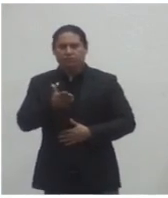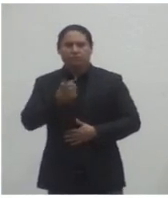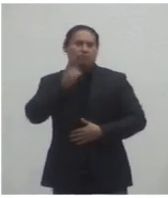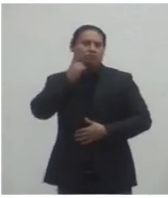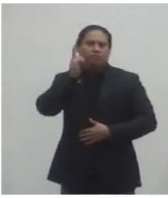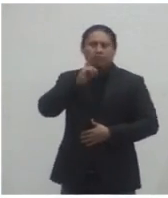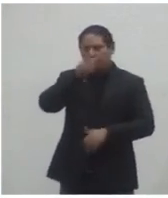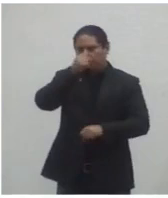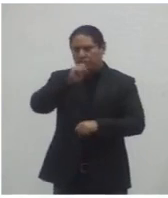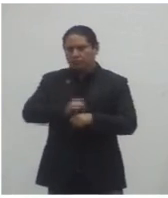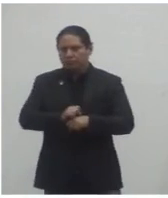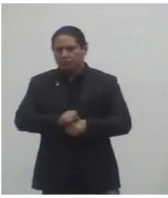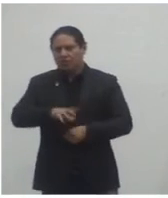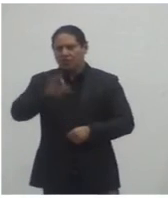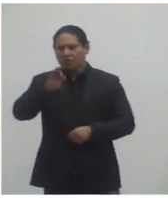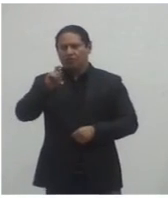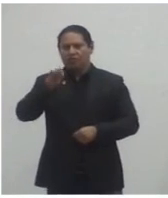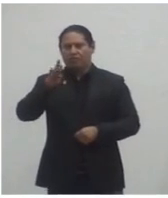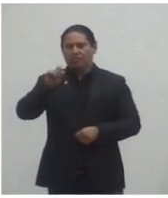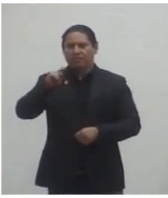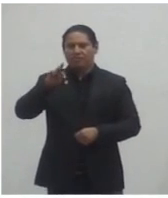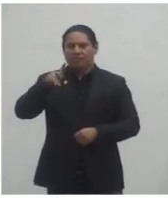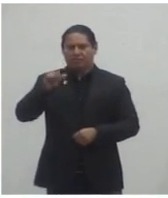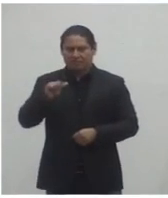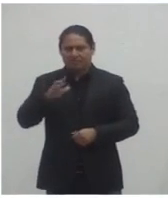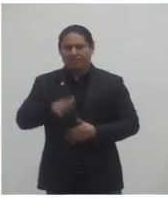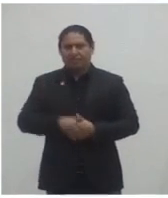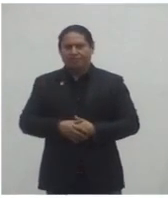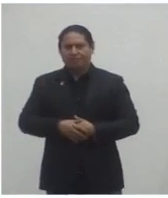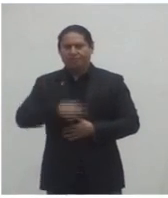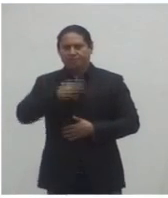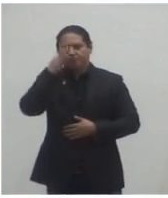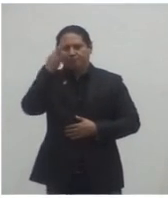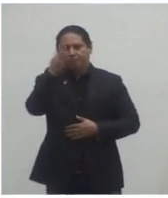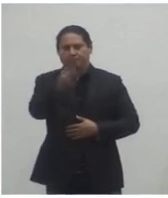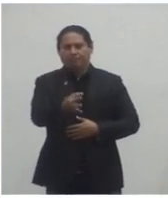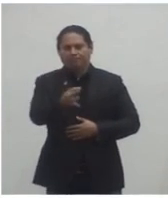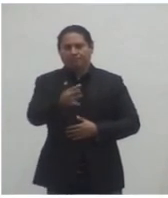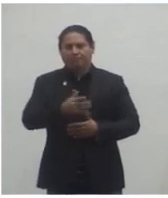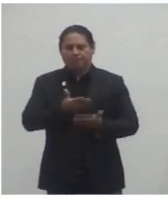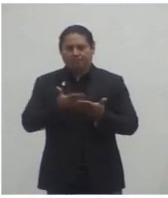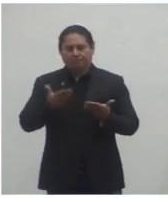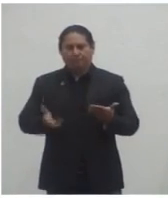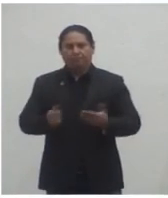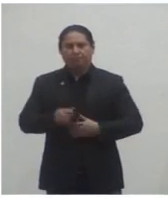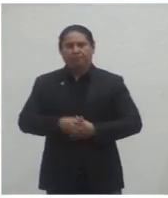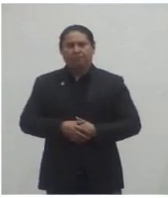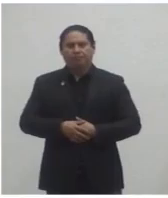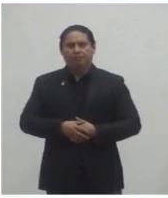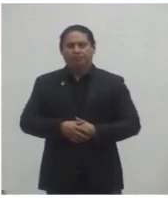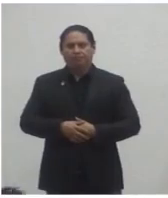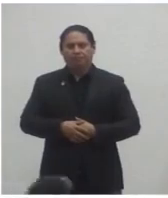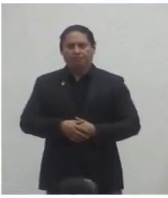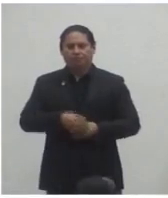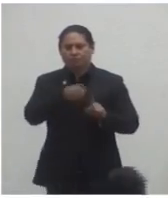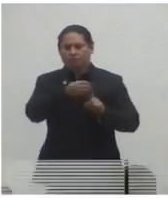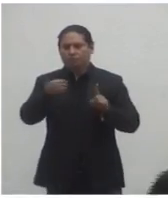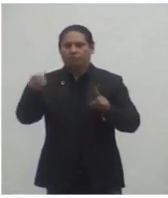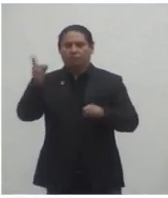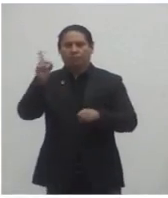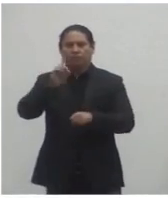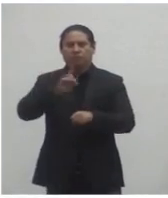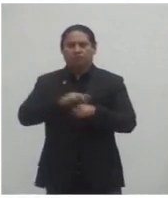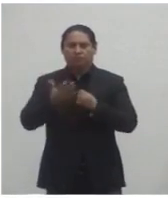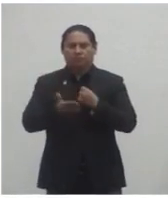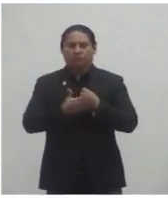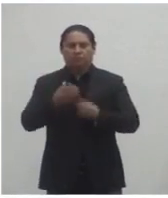la diputada secretaria Flor de María Esponda Torres se sirva a anunciar a la Honorable Asamblea el orden del día de la